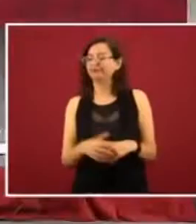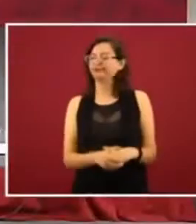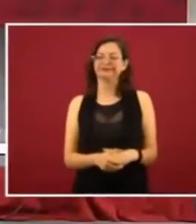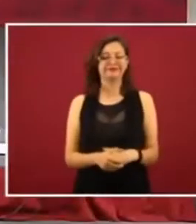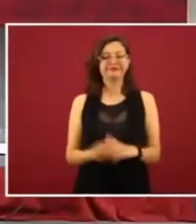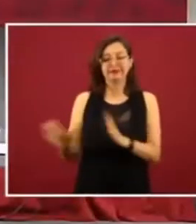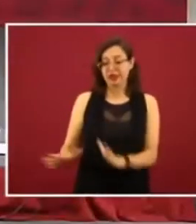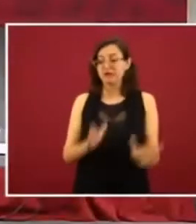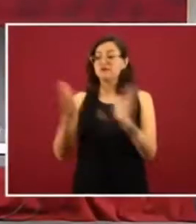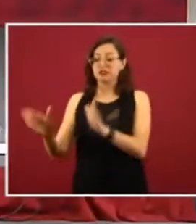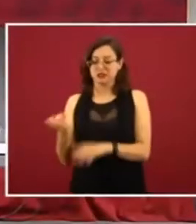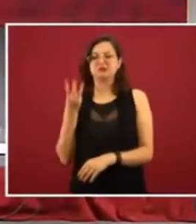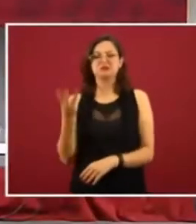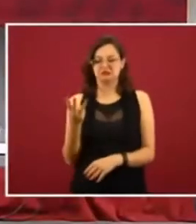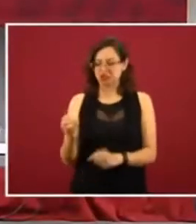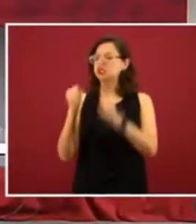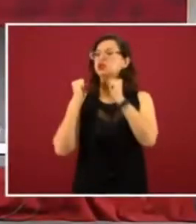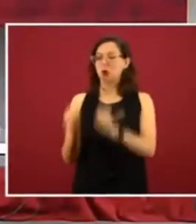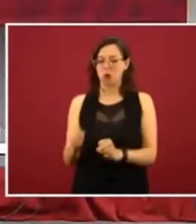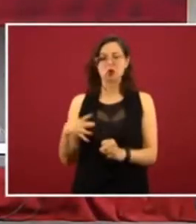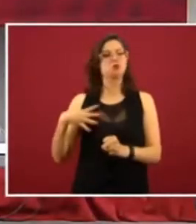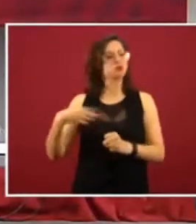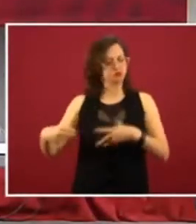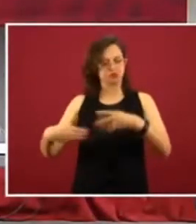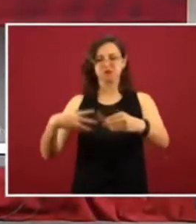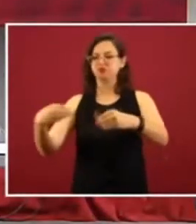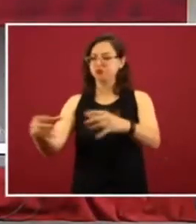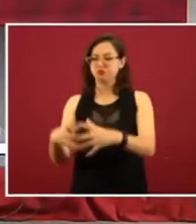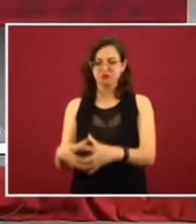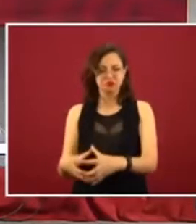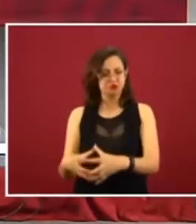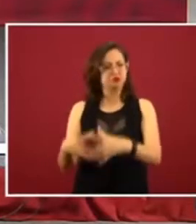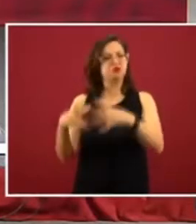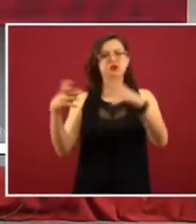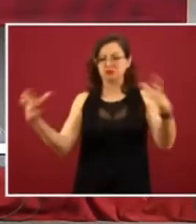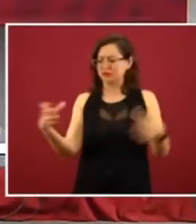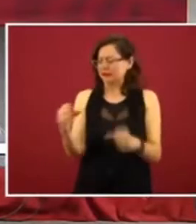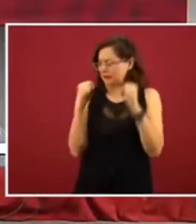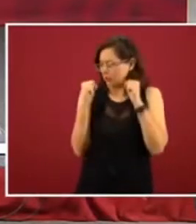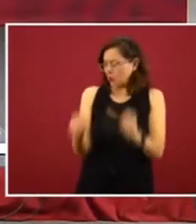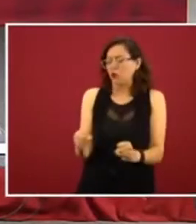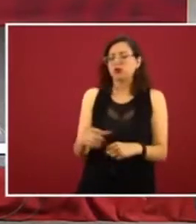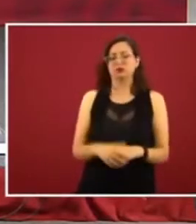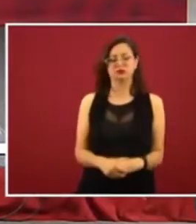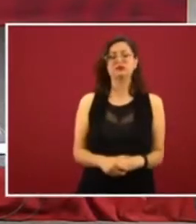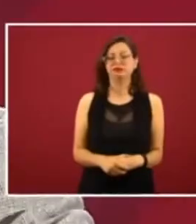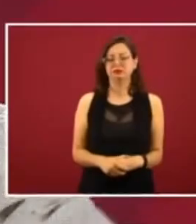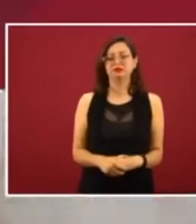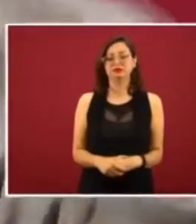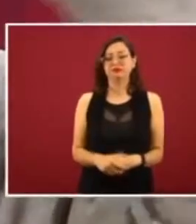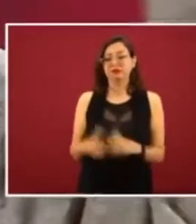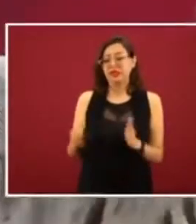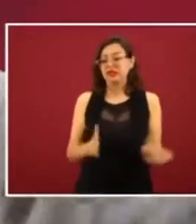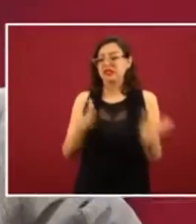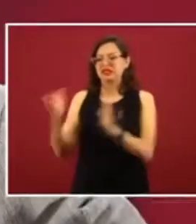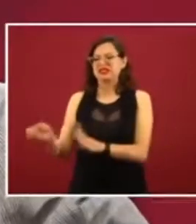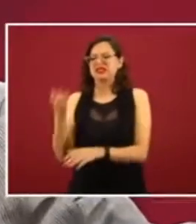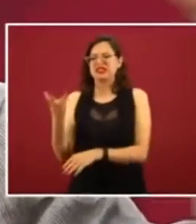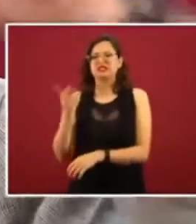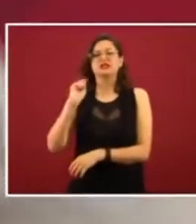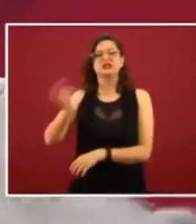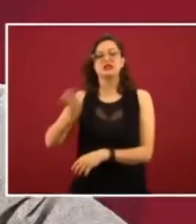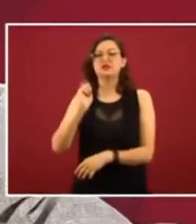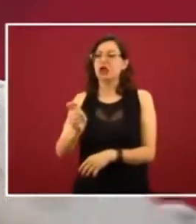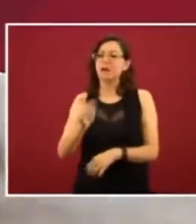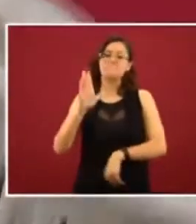se va a dar no hay duda que la fase estrés llevada la fase 3 es la fase de máxima transmisión